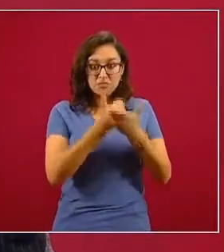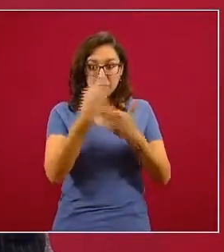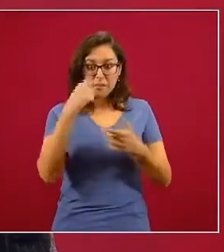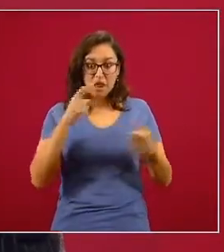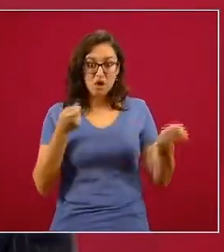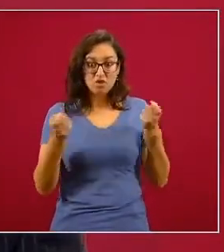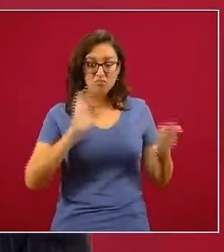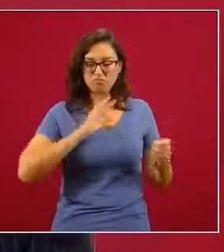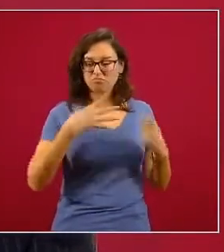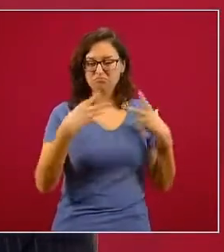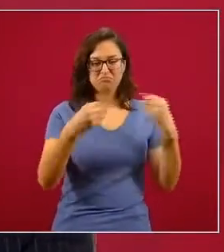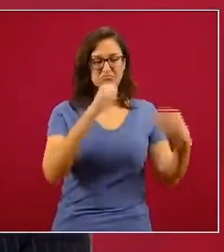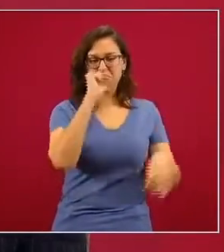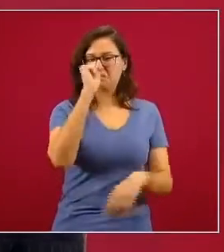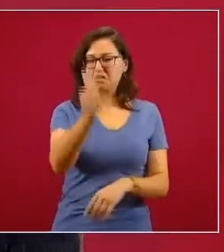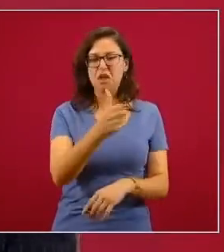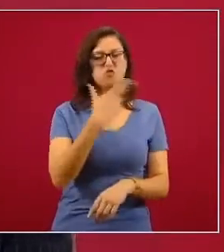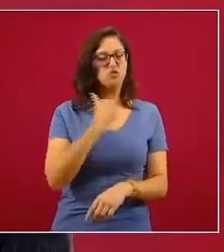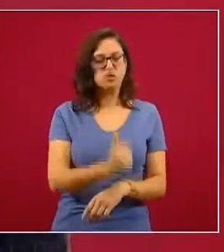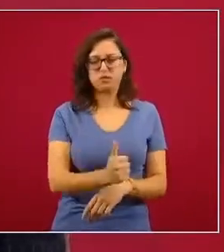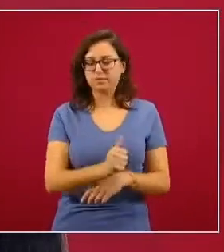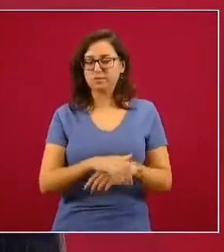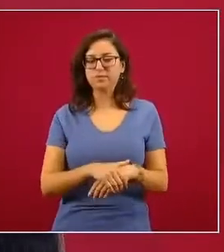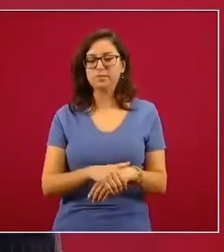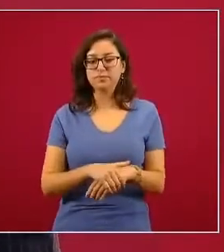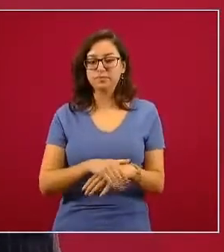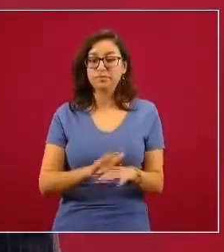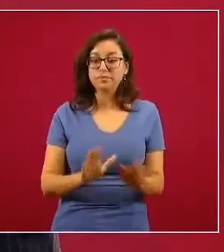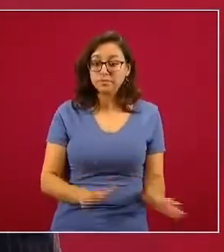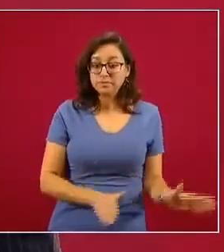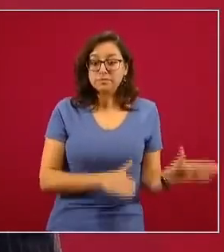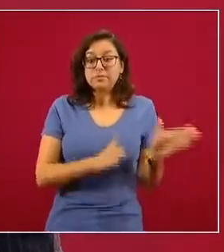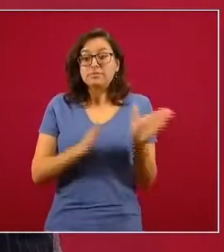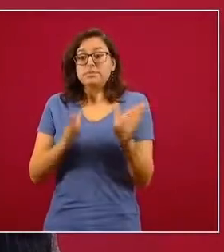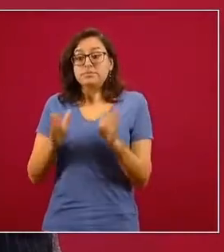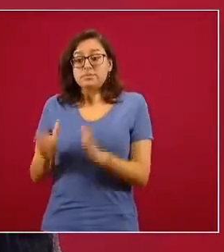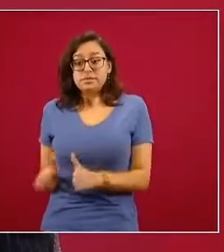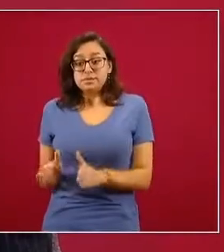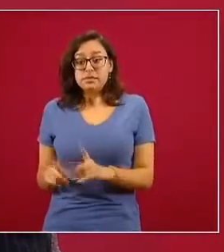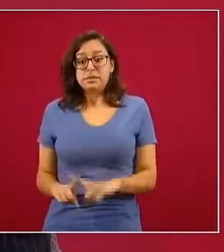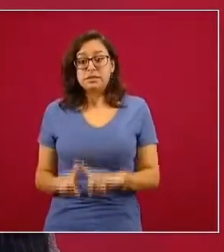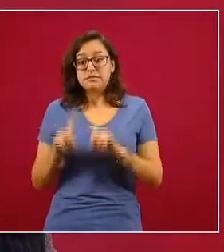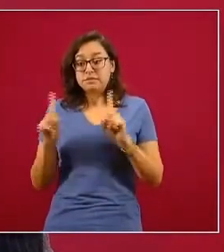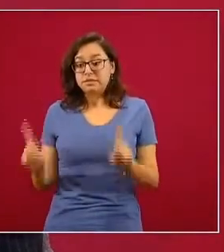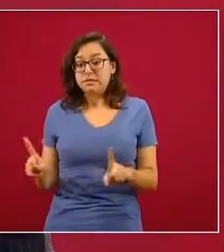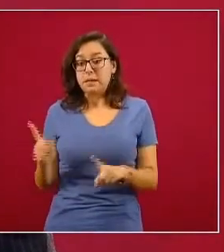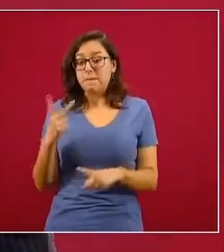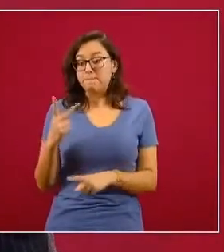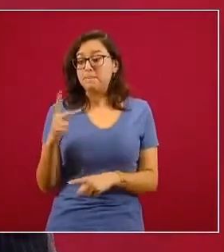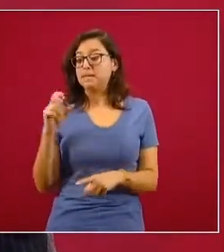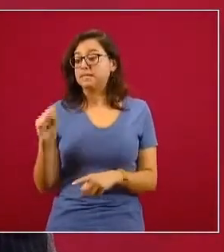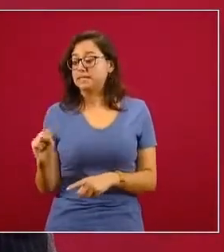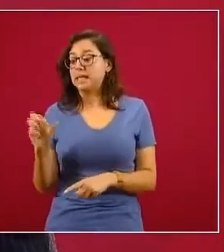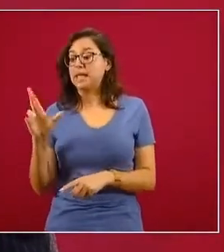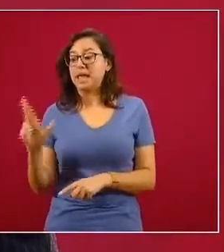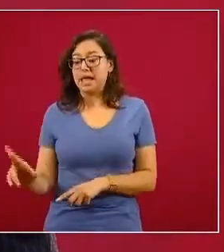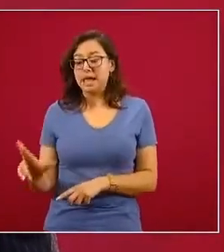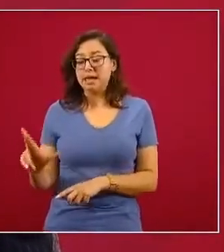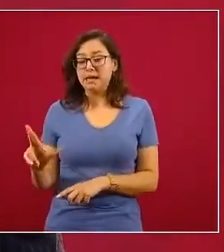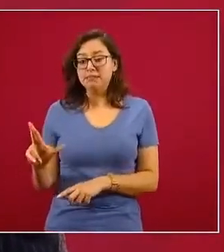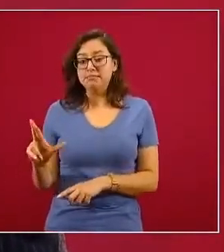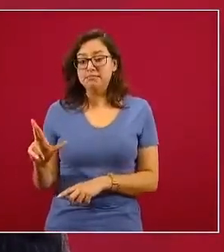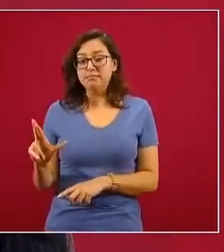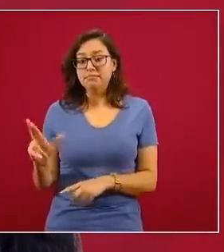son las pruebas rápidas. La muestra de líquidos respiratorios que se toma para el